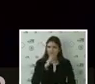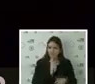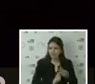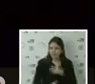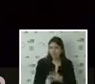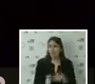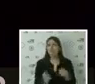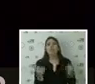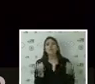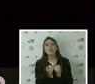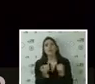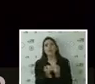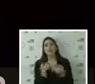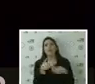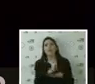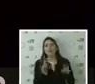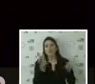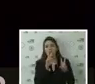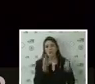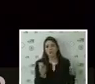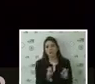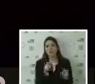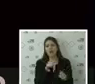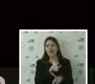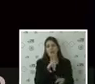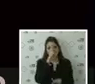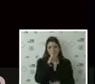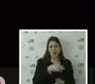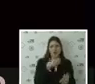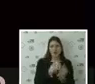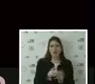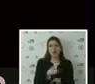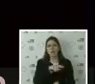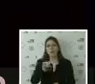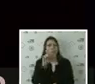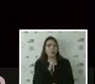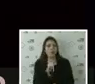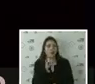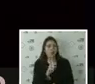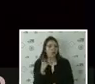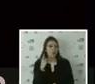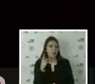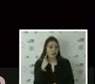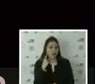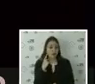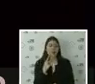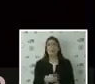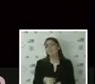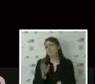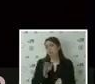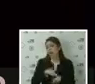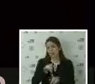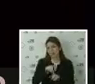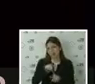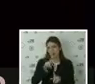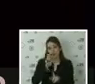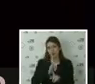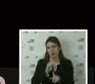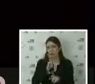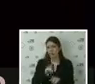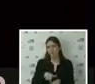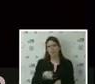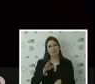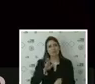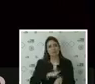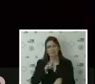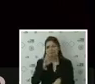que vivimos en materia de violencia política hacia las mujeres en general, pero específicamente hacia las mujeres. Es una situación que